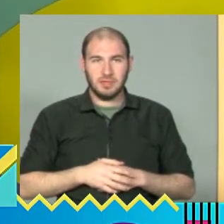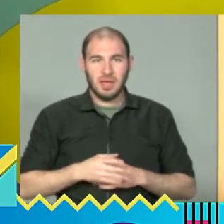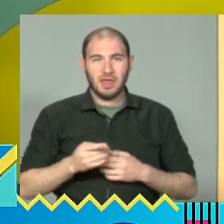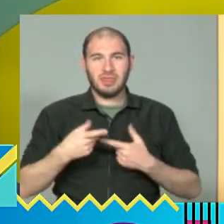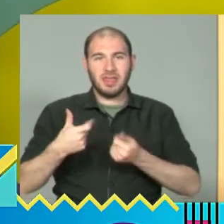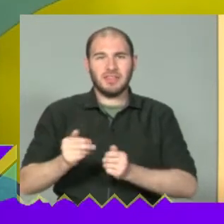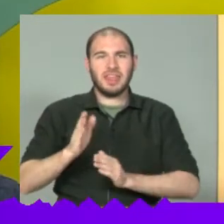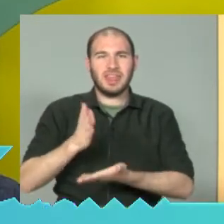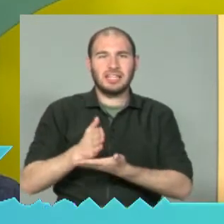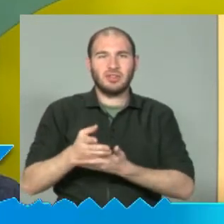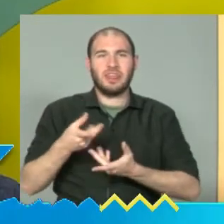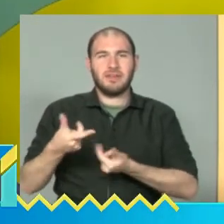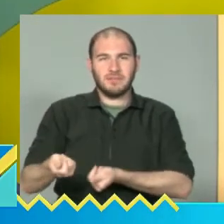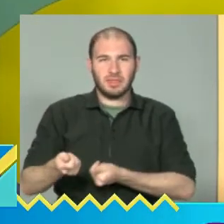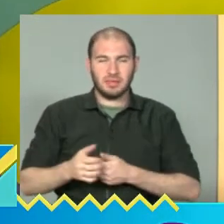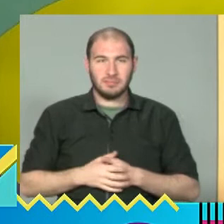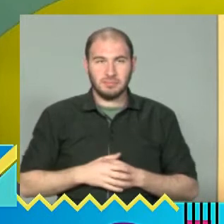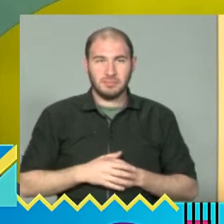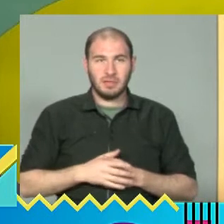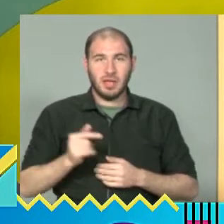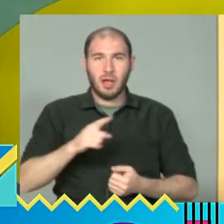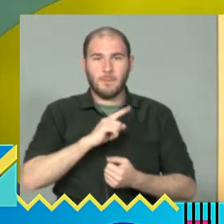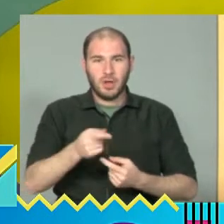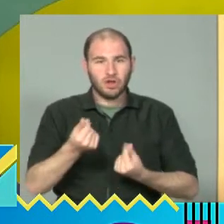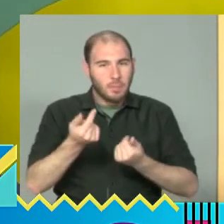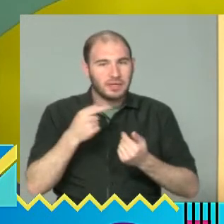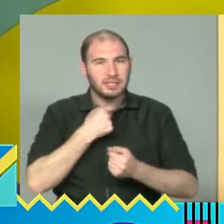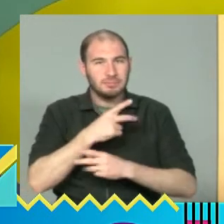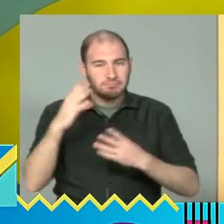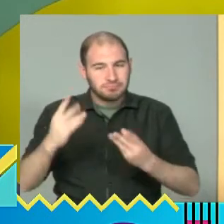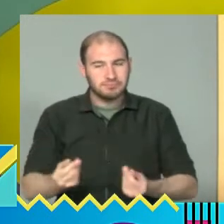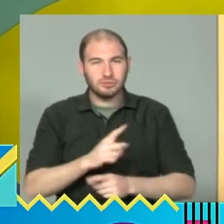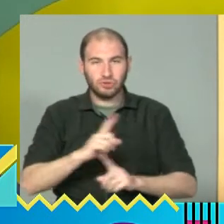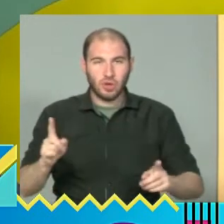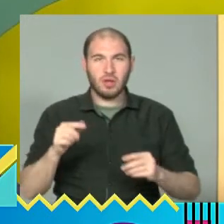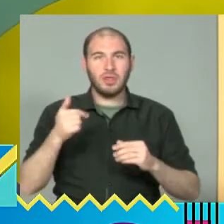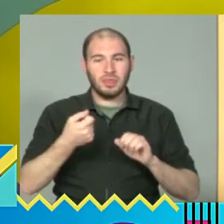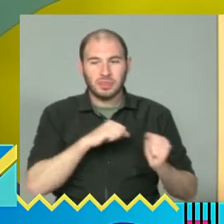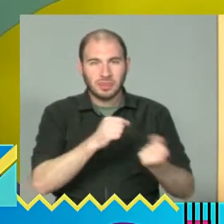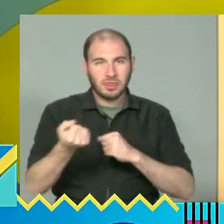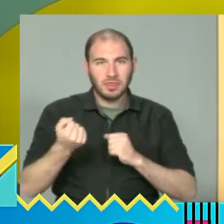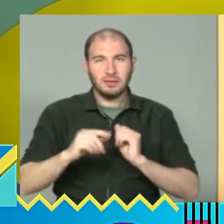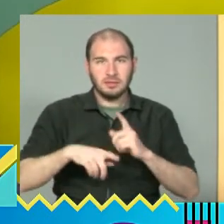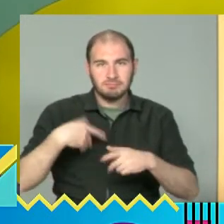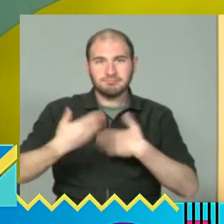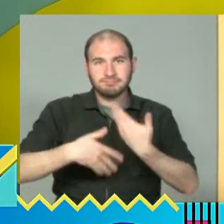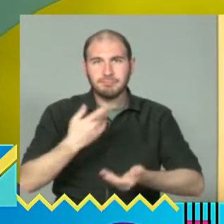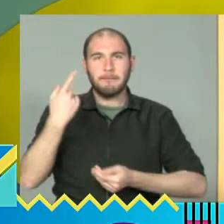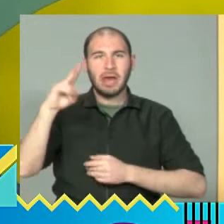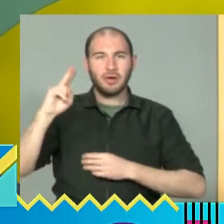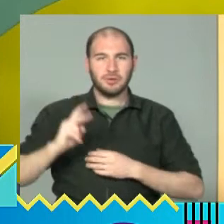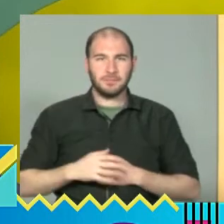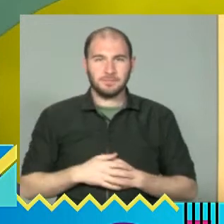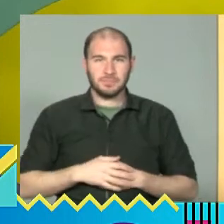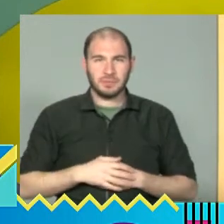defendiendo sus derechos va a tratar de no perder poder adquisitivo, digo, y esa tensión se va a seguir recrudeciendo, digo, es